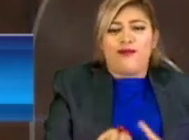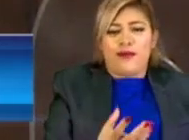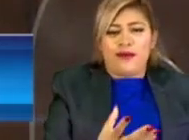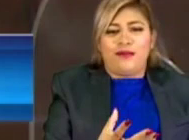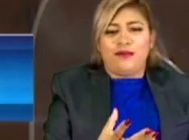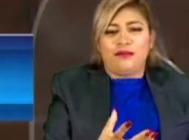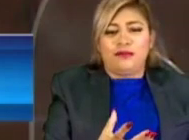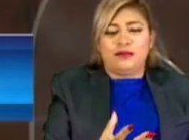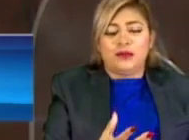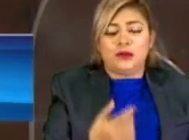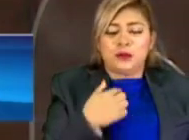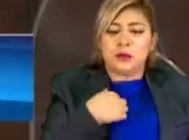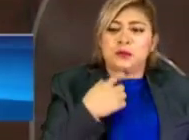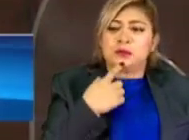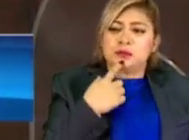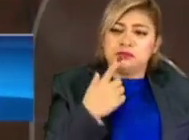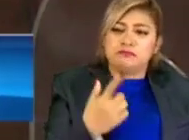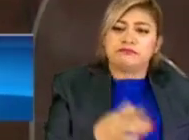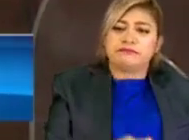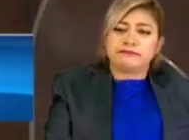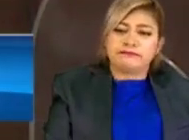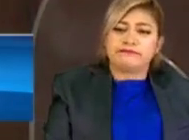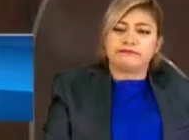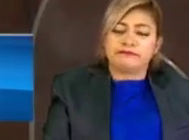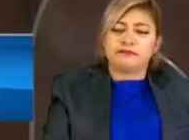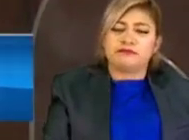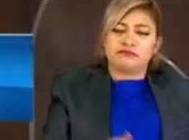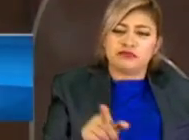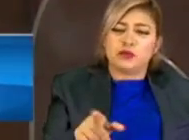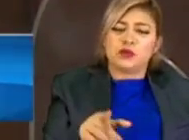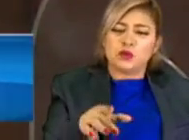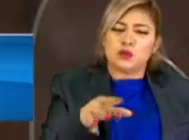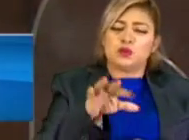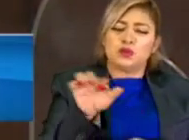Entonces le dije, la voy a designar como magistrada.